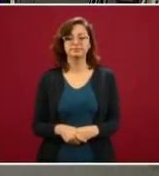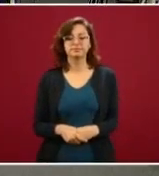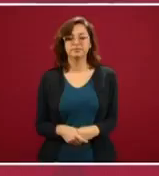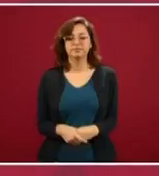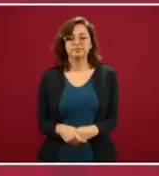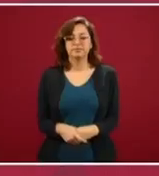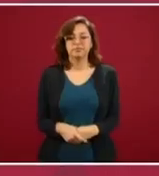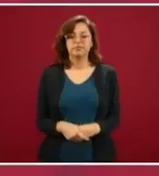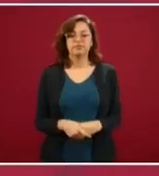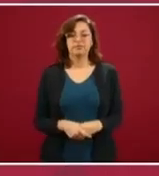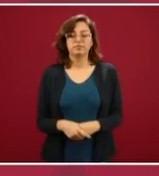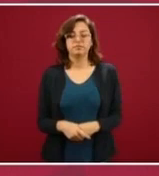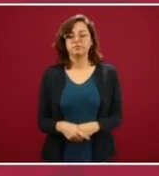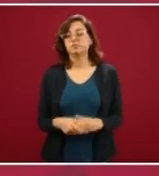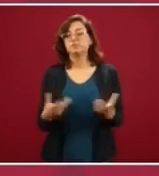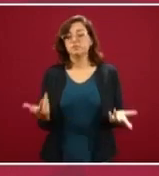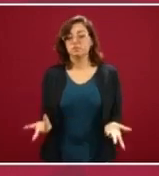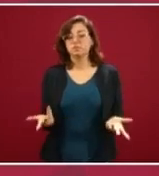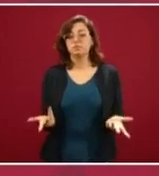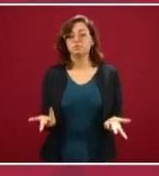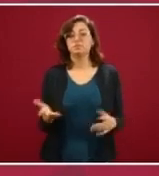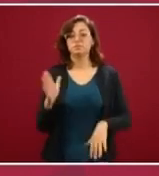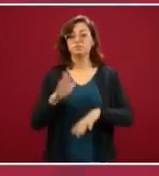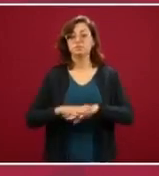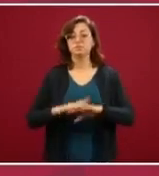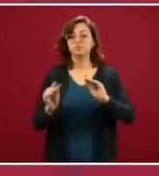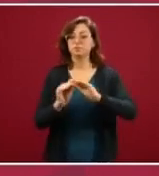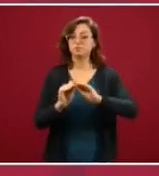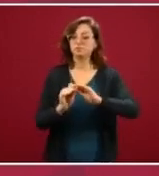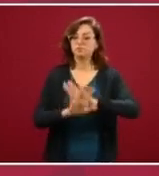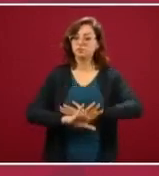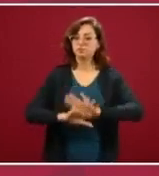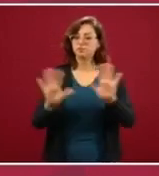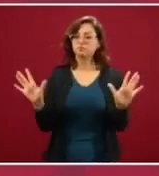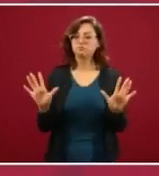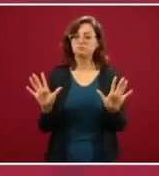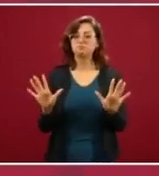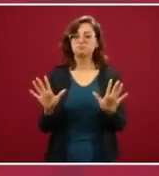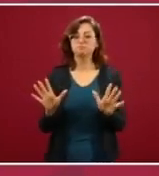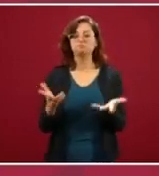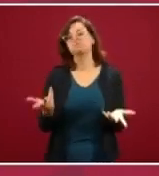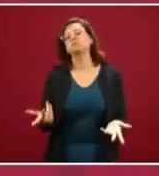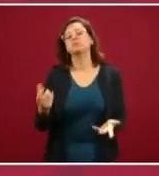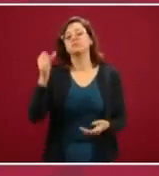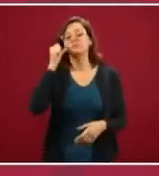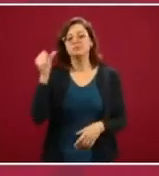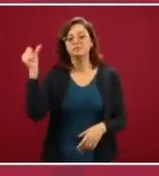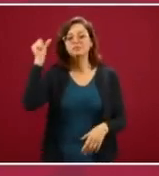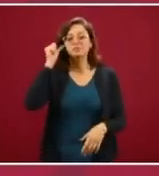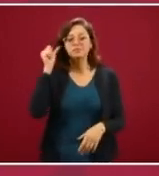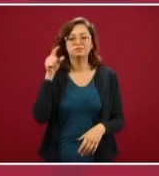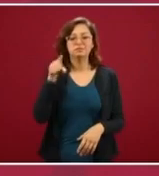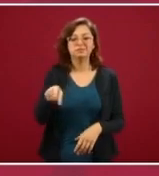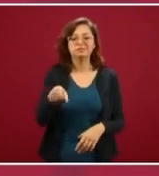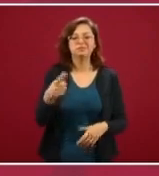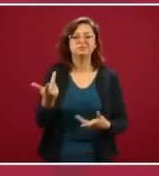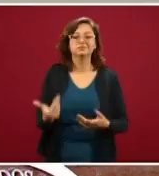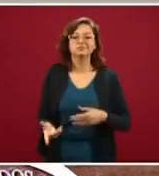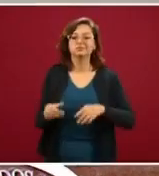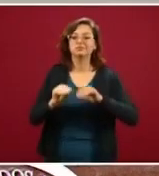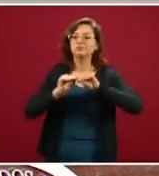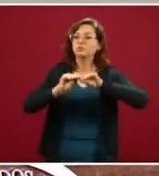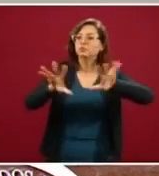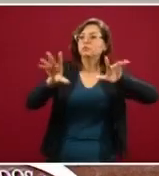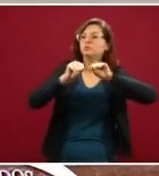Entonces, ir aclarando las cosas. Esto que también hablaba ayer, las transmisiones en vivo, ¿cuándo